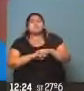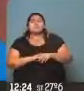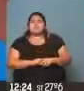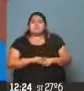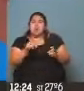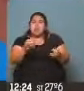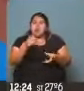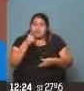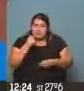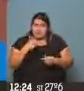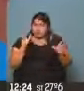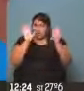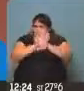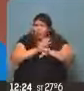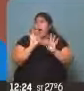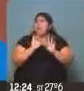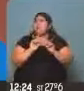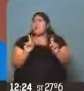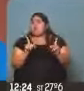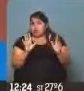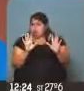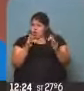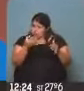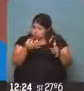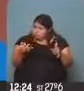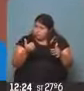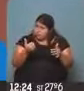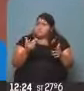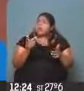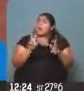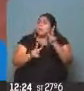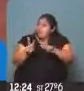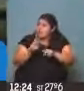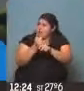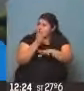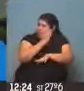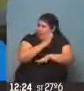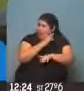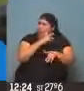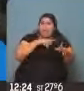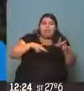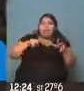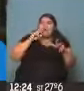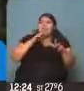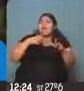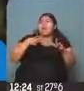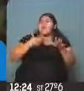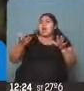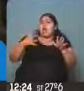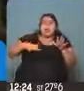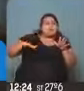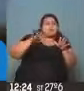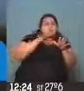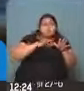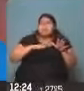estoy equivocado eso será exactamente búsqueda primero es la búsqueda hacer búsquedas hacer quiere decir el búsqueda y